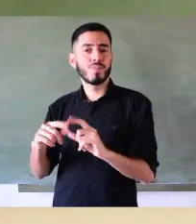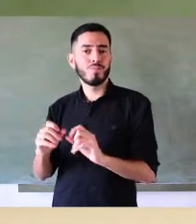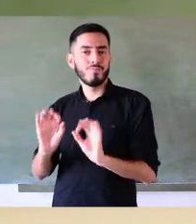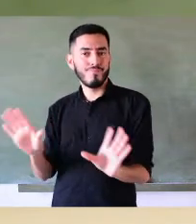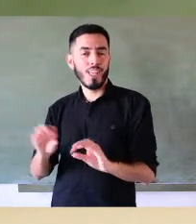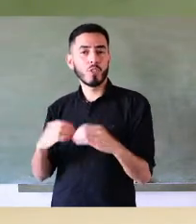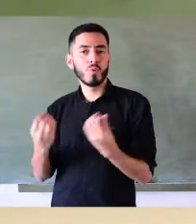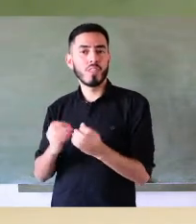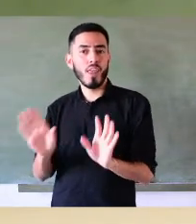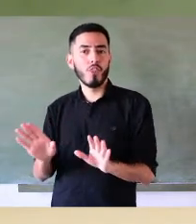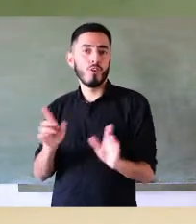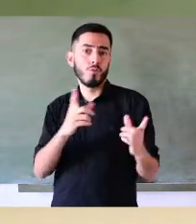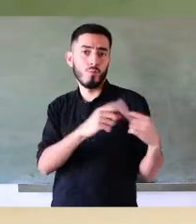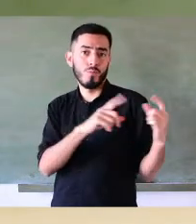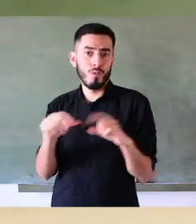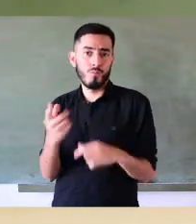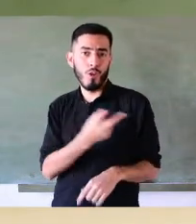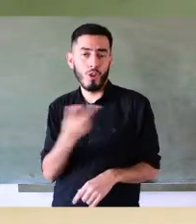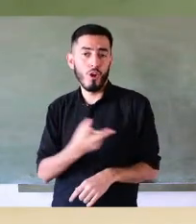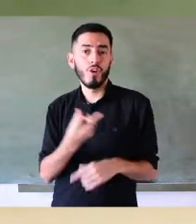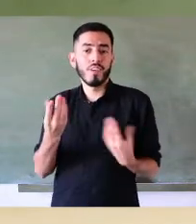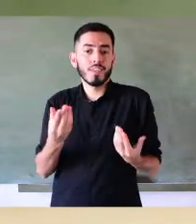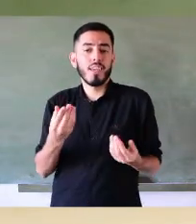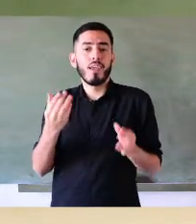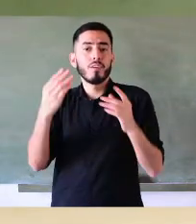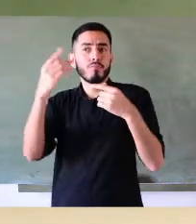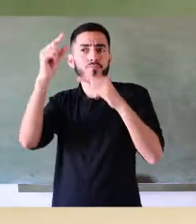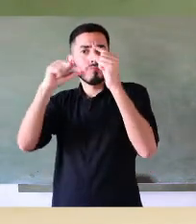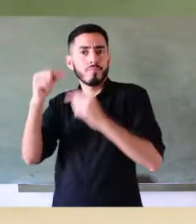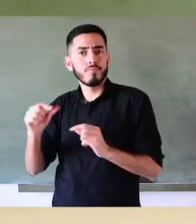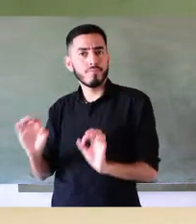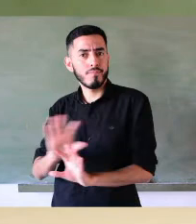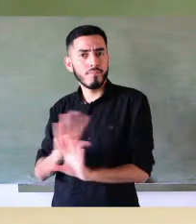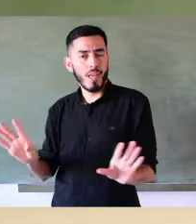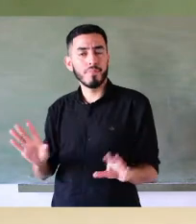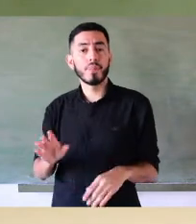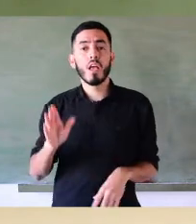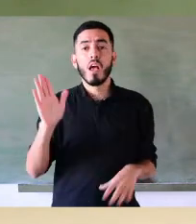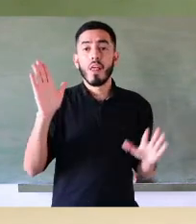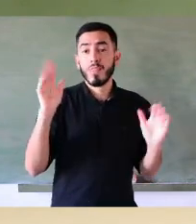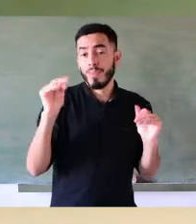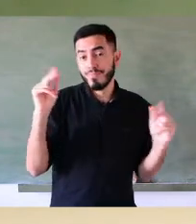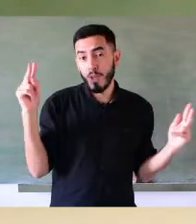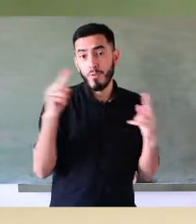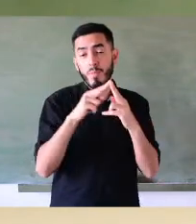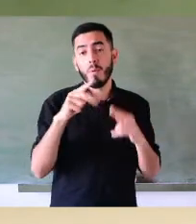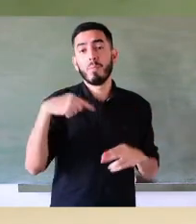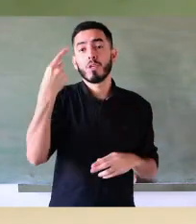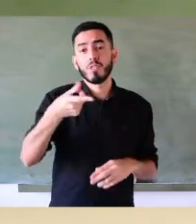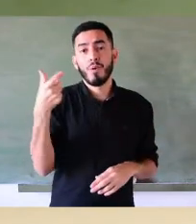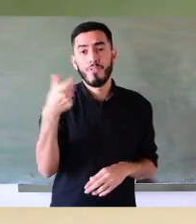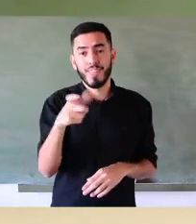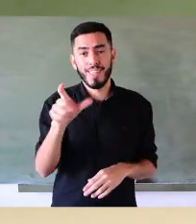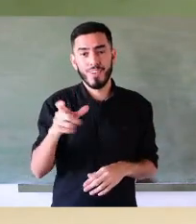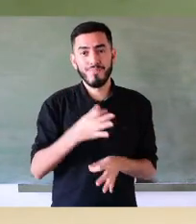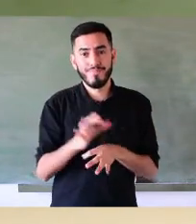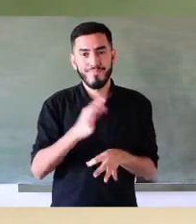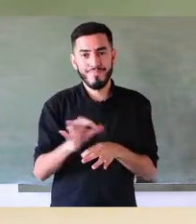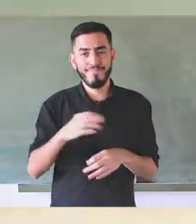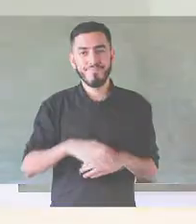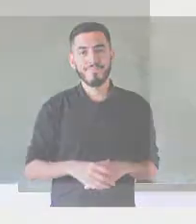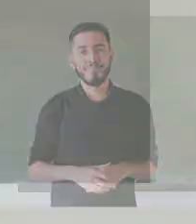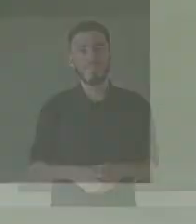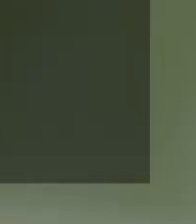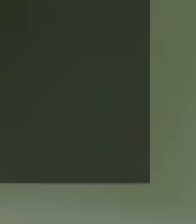los valores, en realidad, que verifican nuestra inequación. Nos despedimos con esto. Hasta el próximo videotutorial.